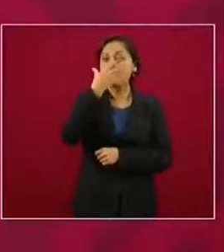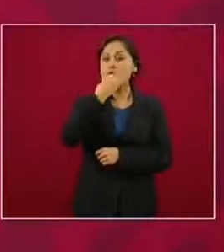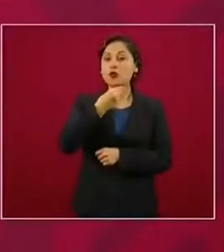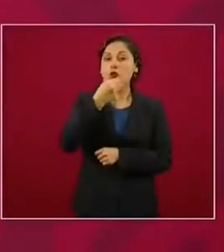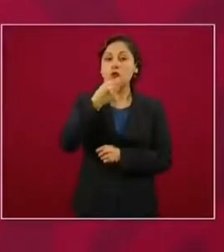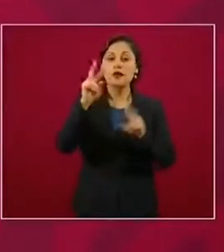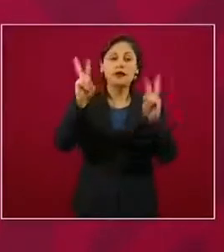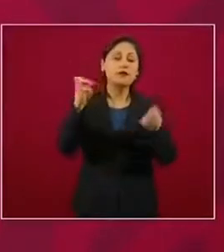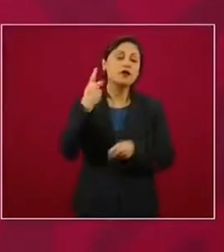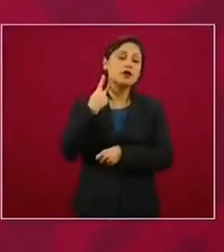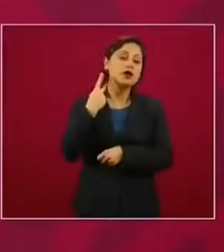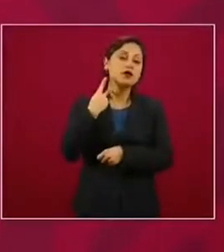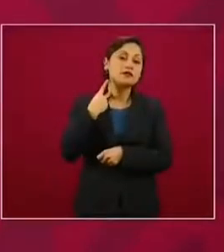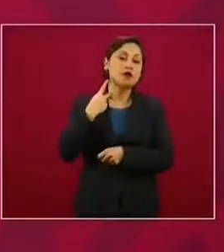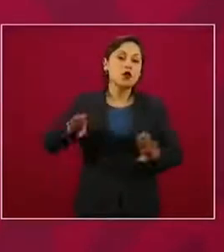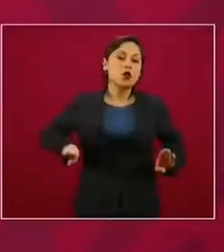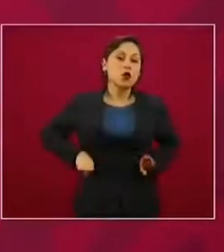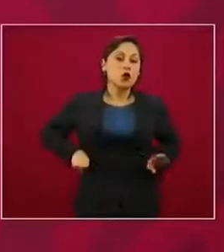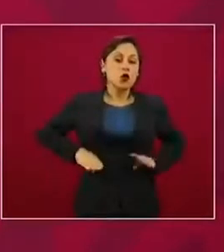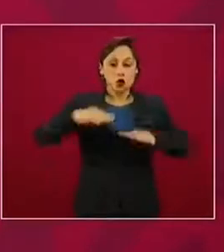conservador.